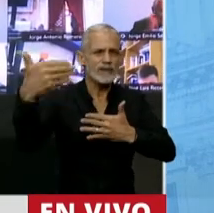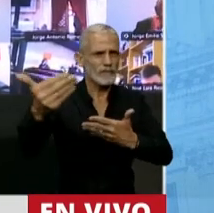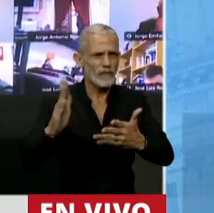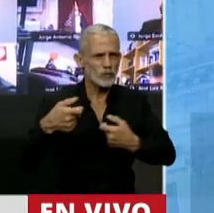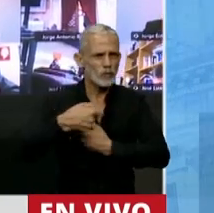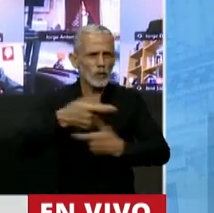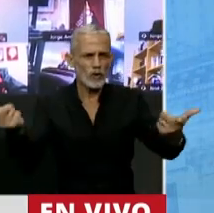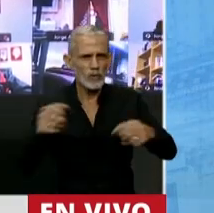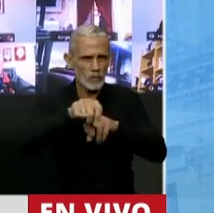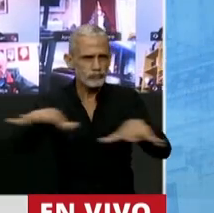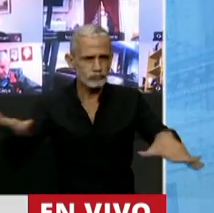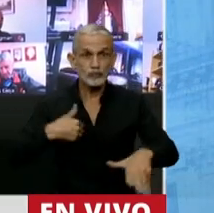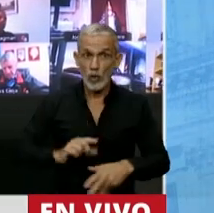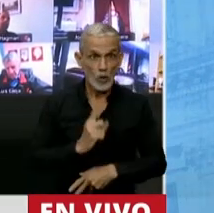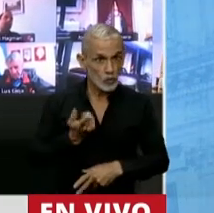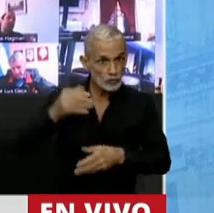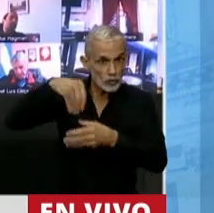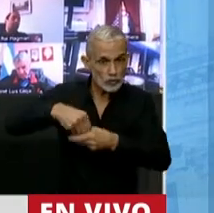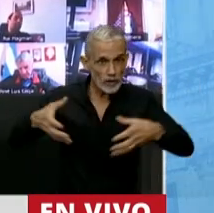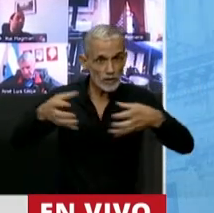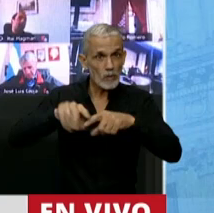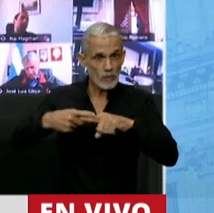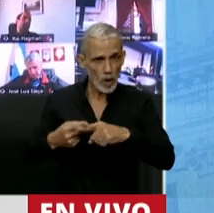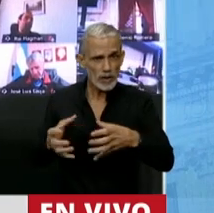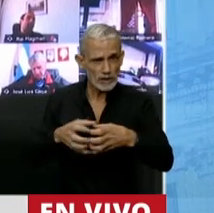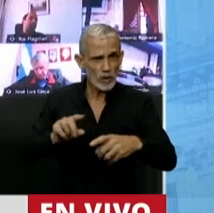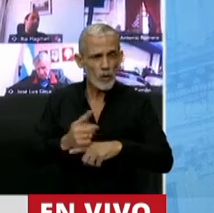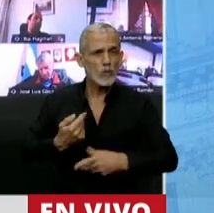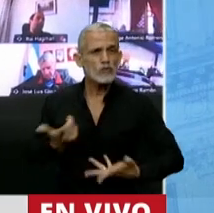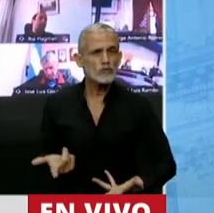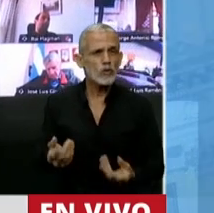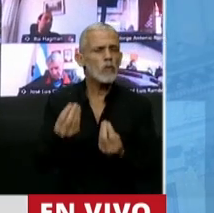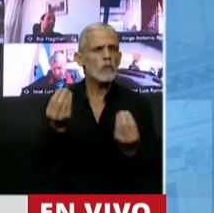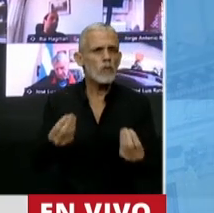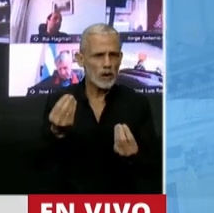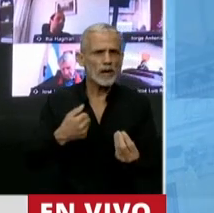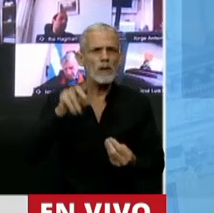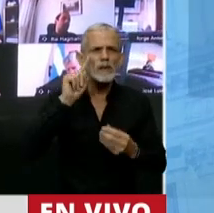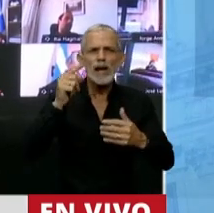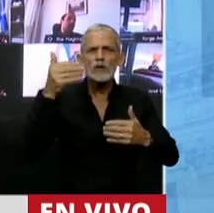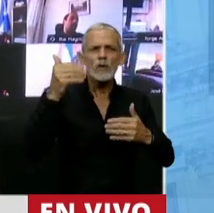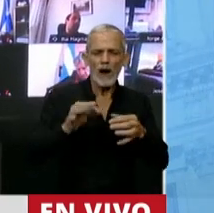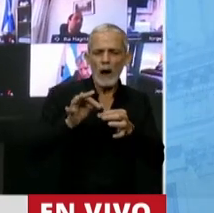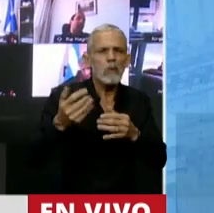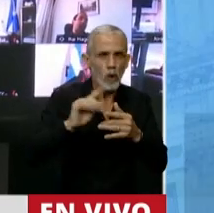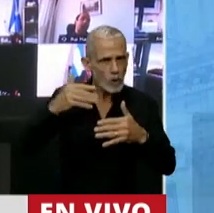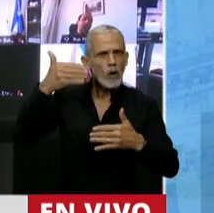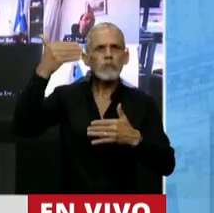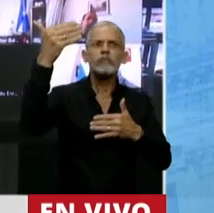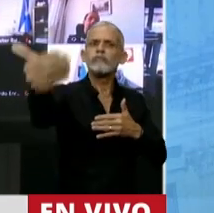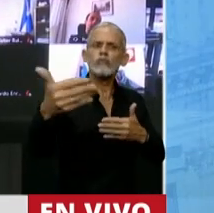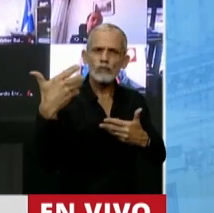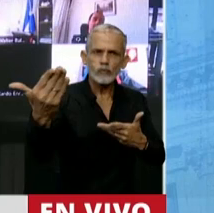argentina. Estoy orgulloso de formar parte de este bloque que mirando el largo plazo se